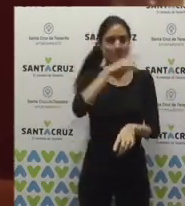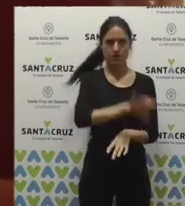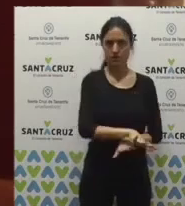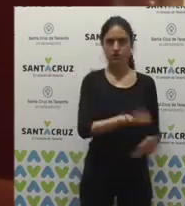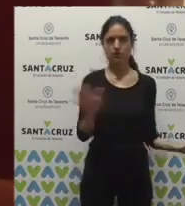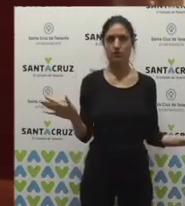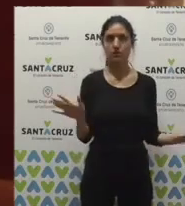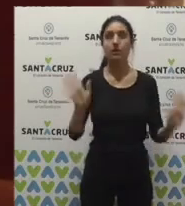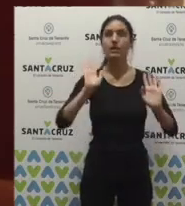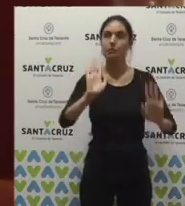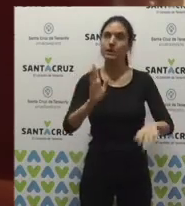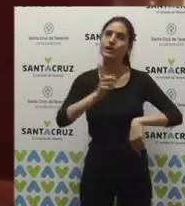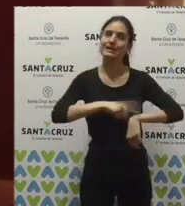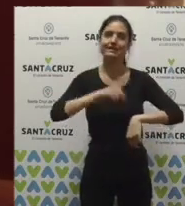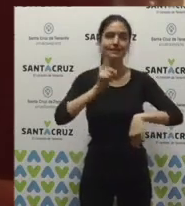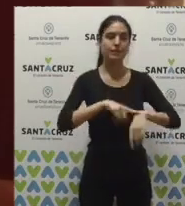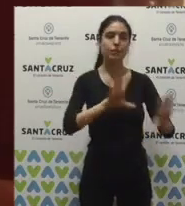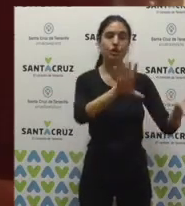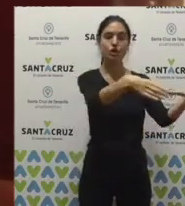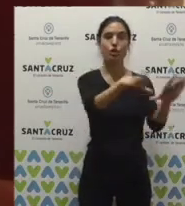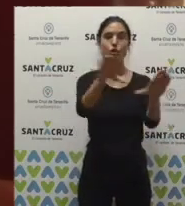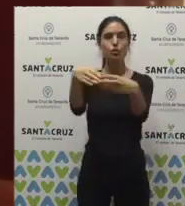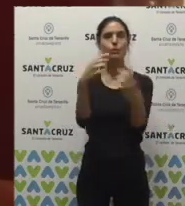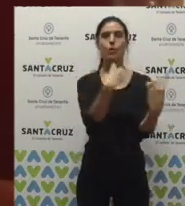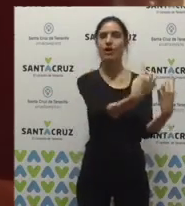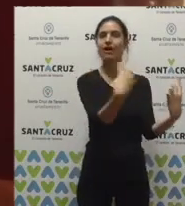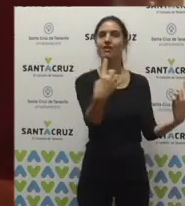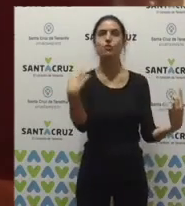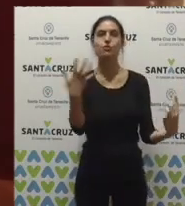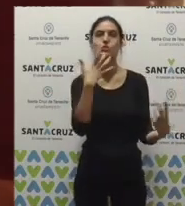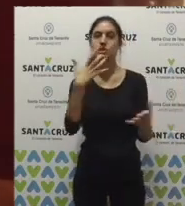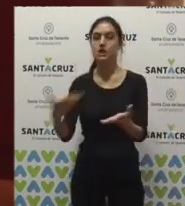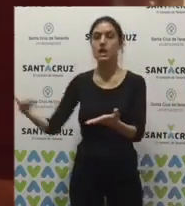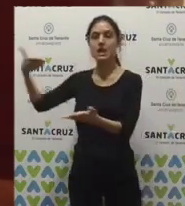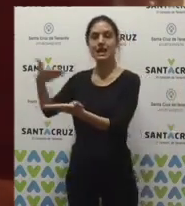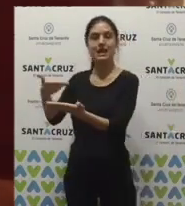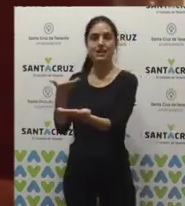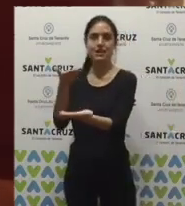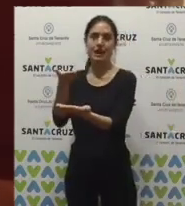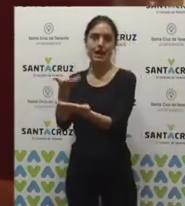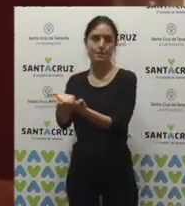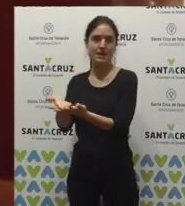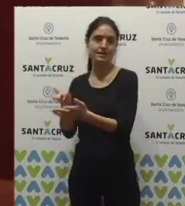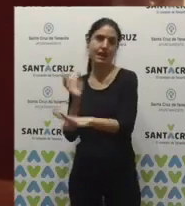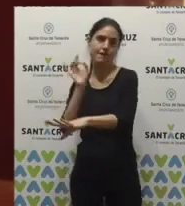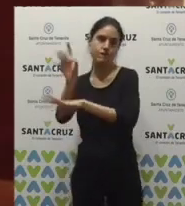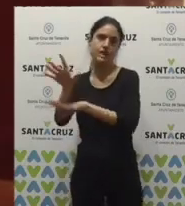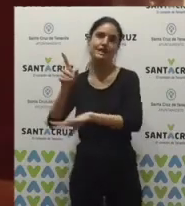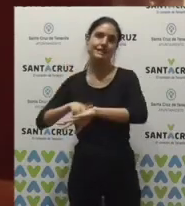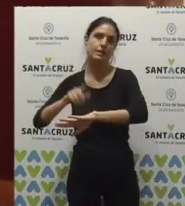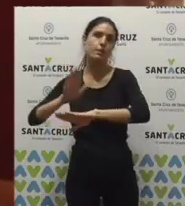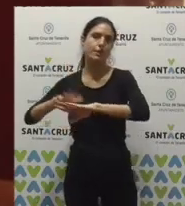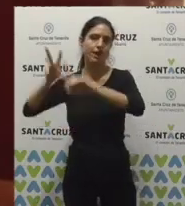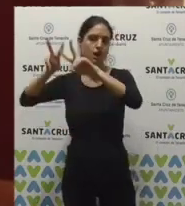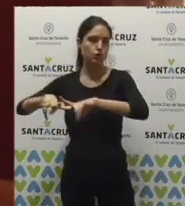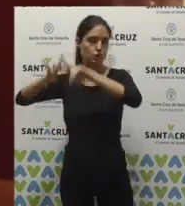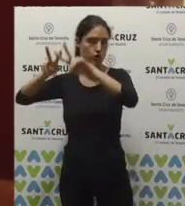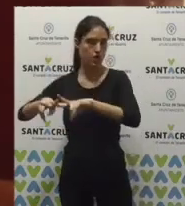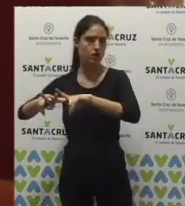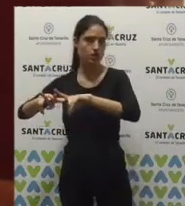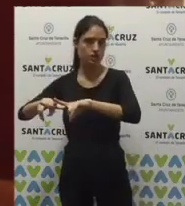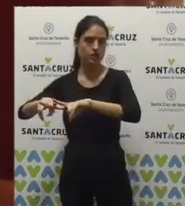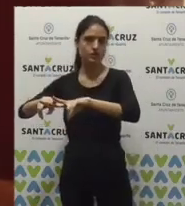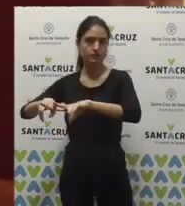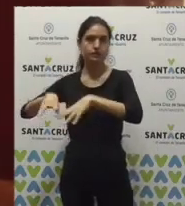tienen los grupos no enmendantes de poder estudiar esos documentos por supuesto que siga aceptar retirar algunos de los puntos